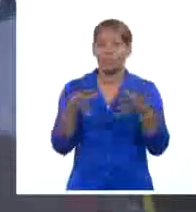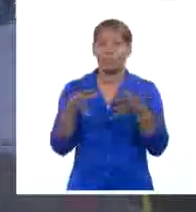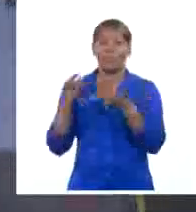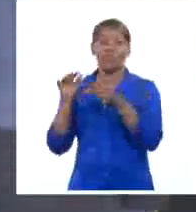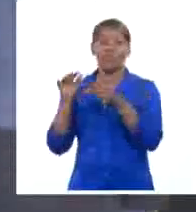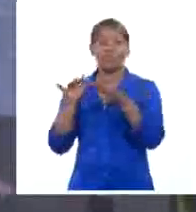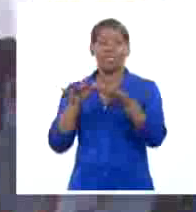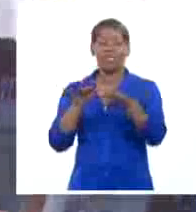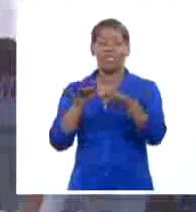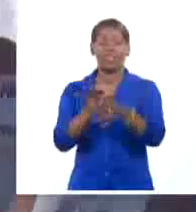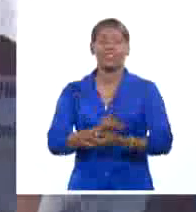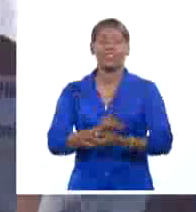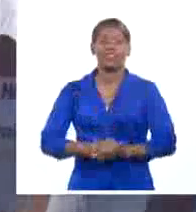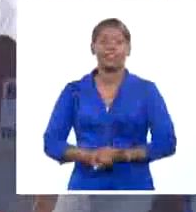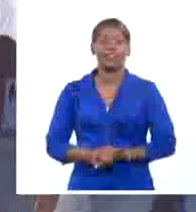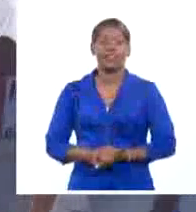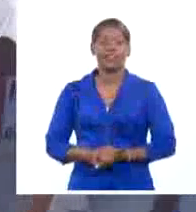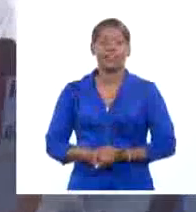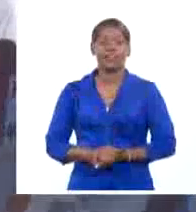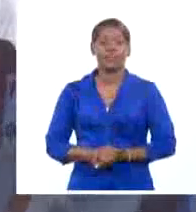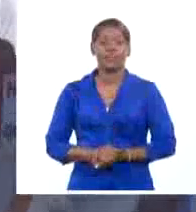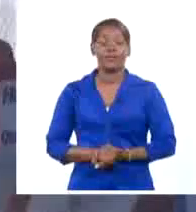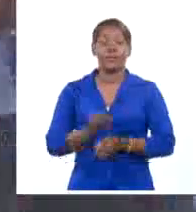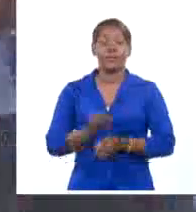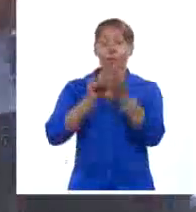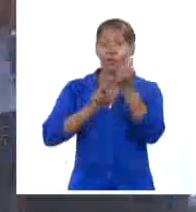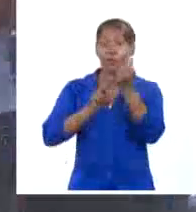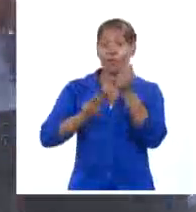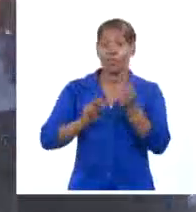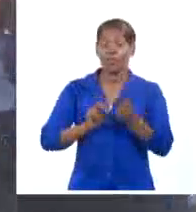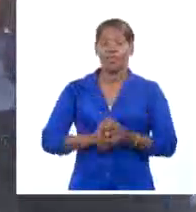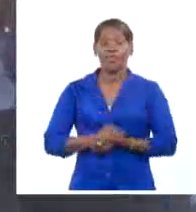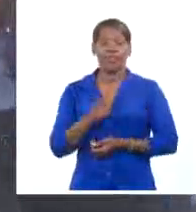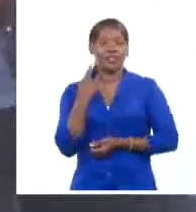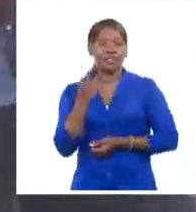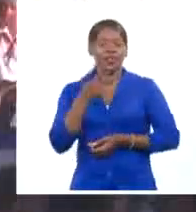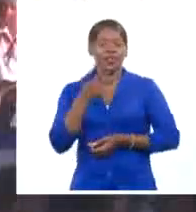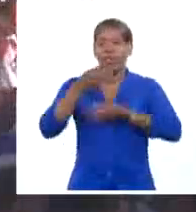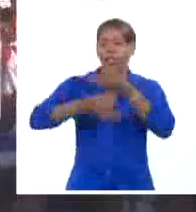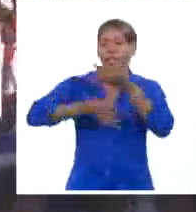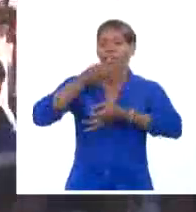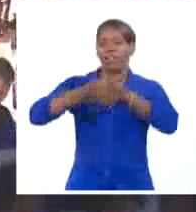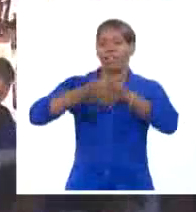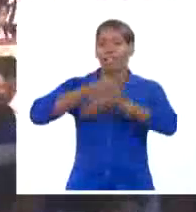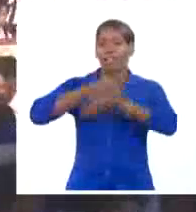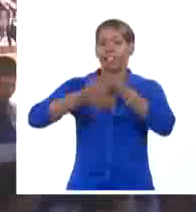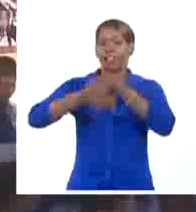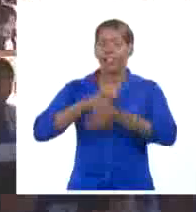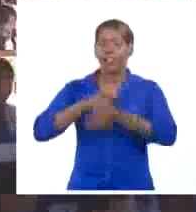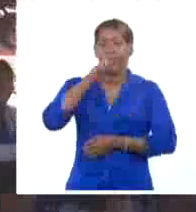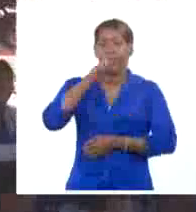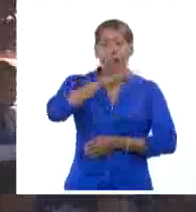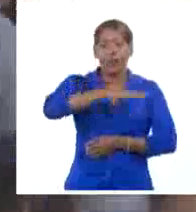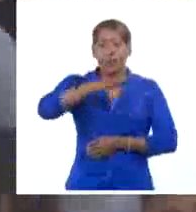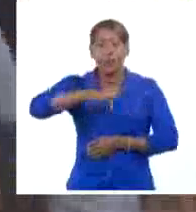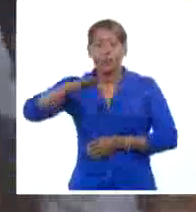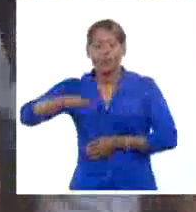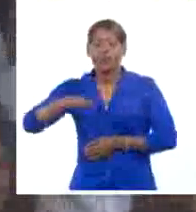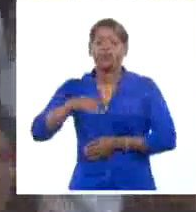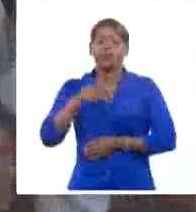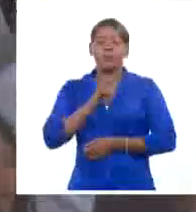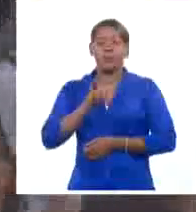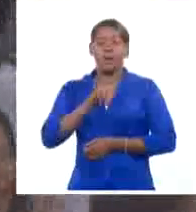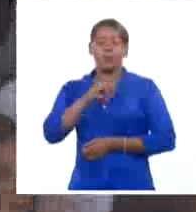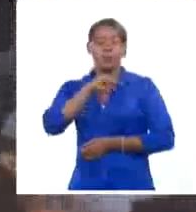Oro. Las escuelas de la capital provincial alzaron sus voces en nombre de todos los educandos cubanos que sienten en el